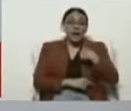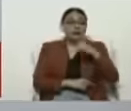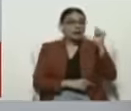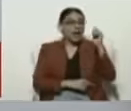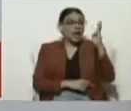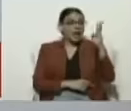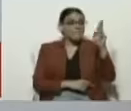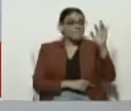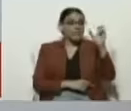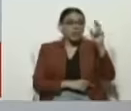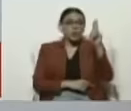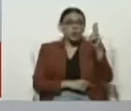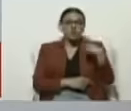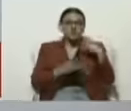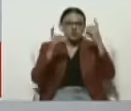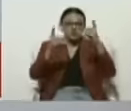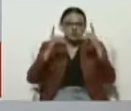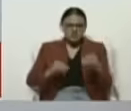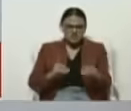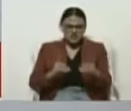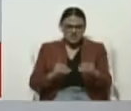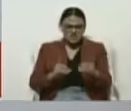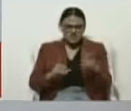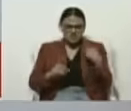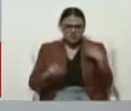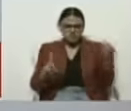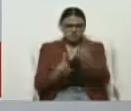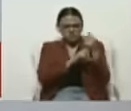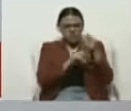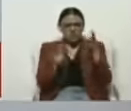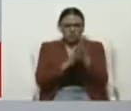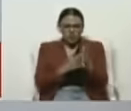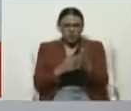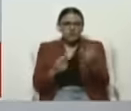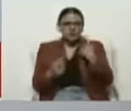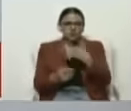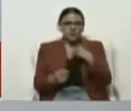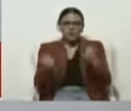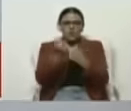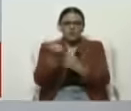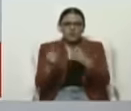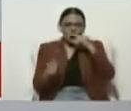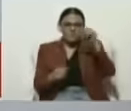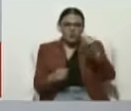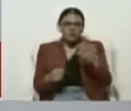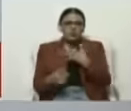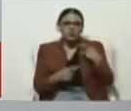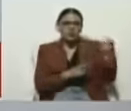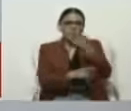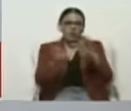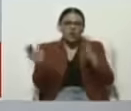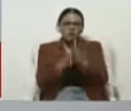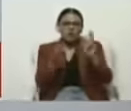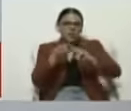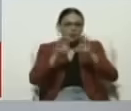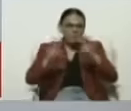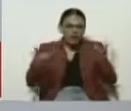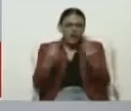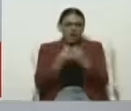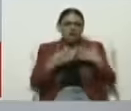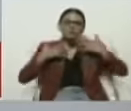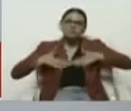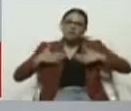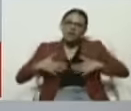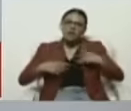decisión en aras y en defensa de la paz, de la armonía, en la búsqueda de consenso, como hemos logrado,